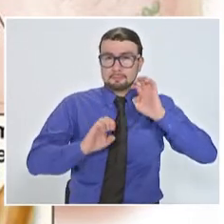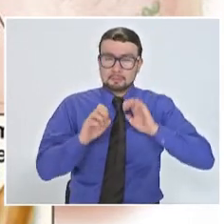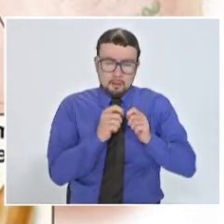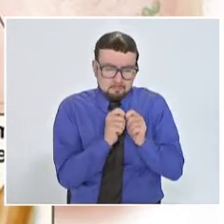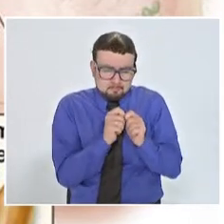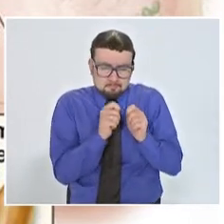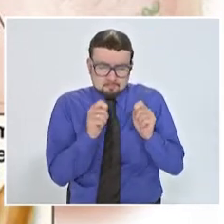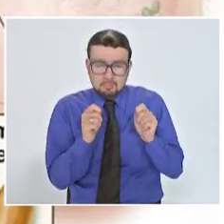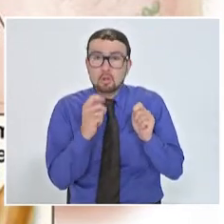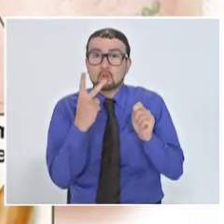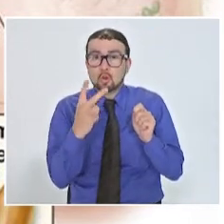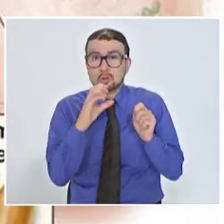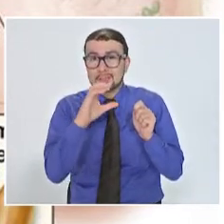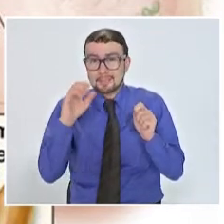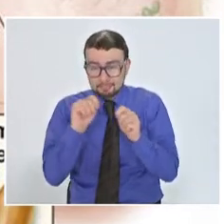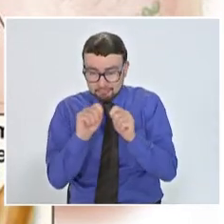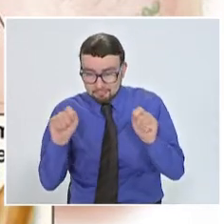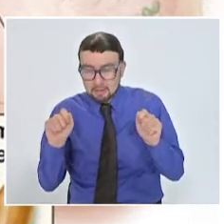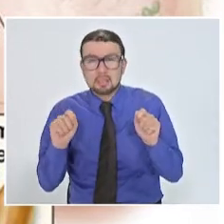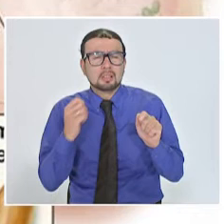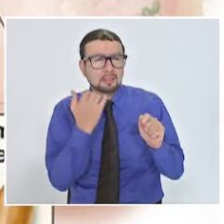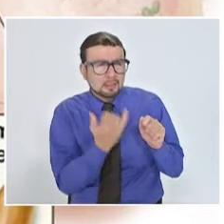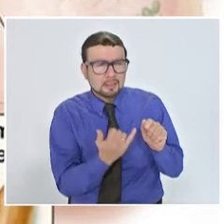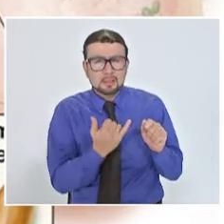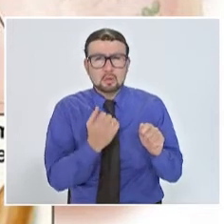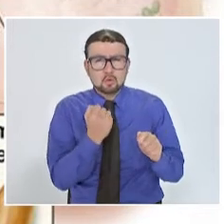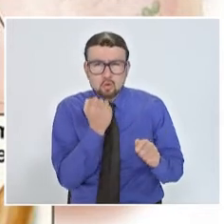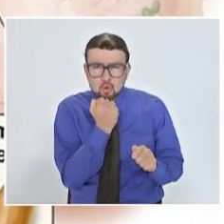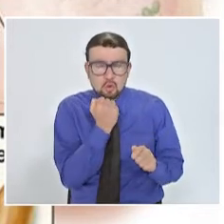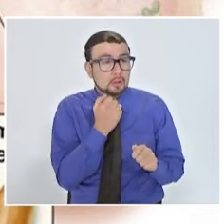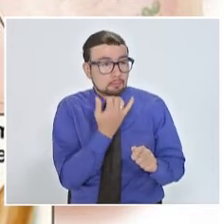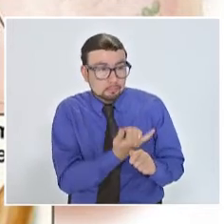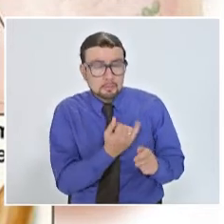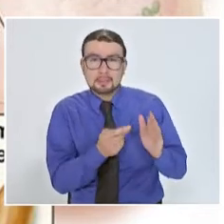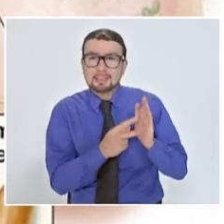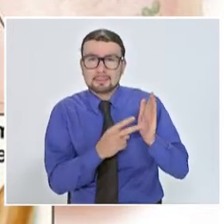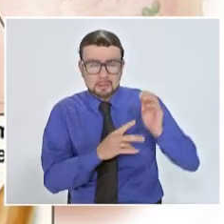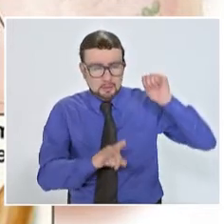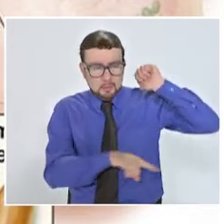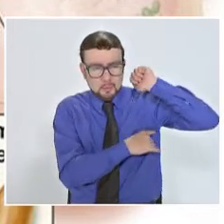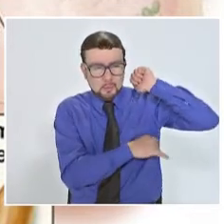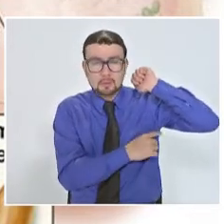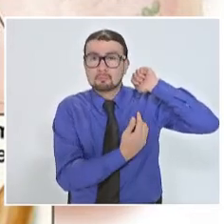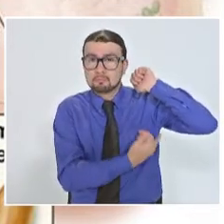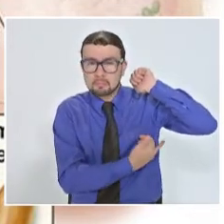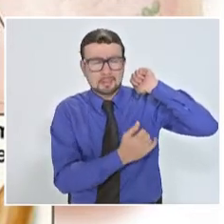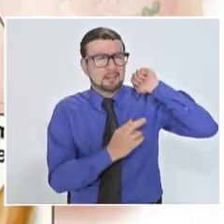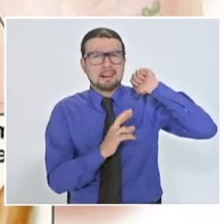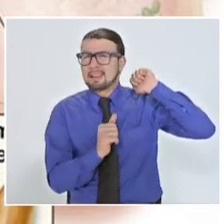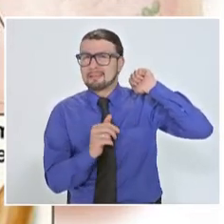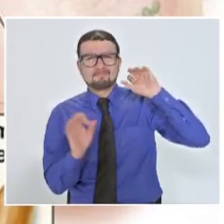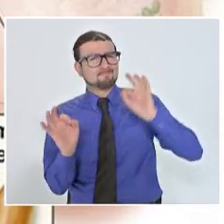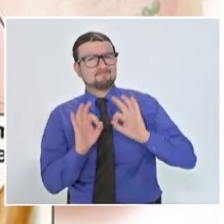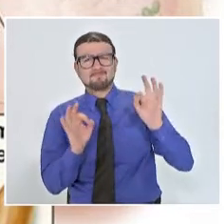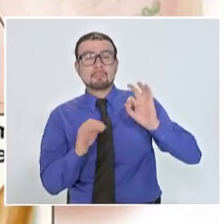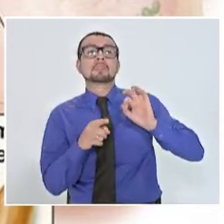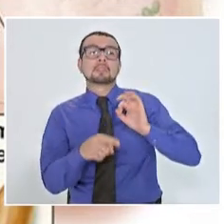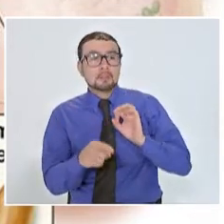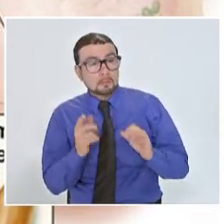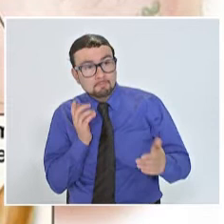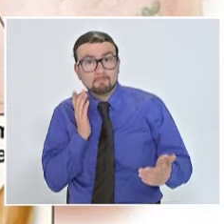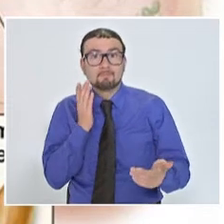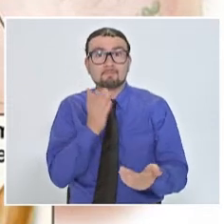centímetros o se torna indurado, en ese momento decimos, esta masa a nivel axilar ya es anormal. Entonces uno puede